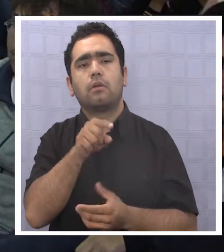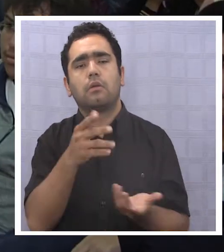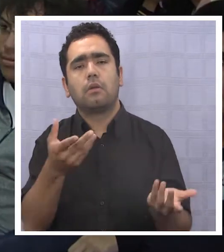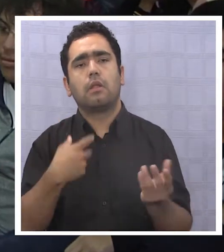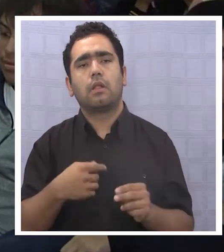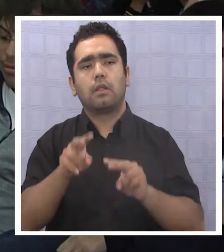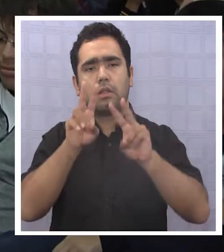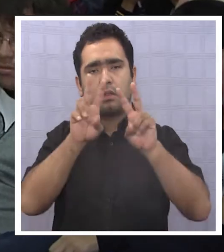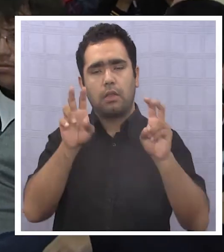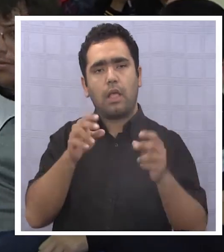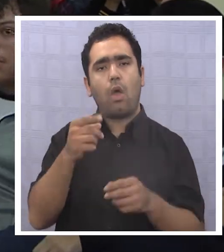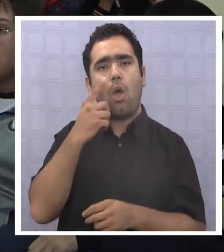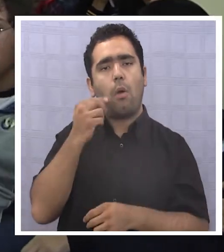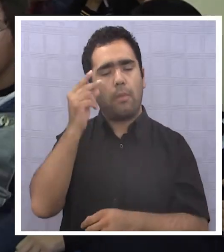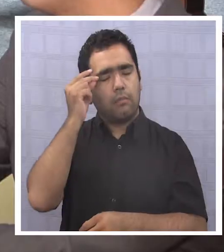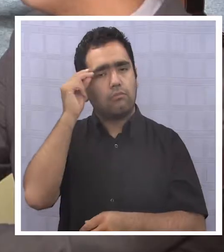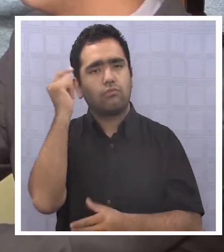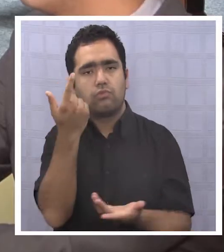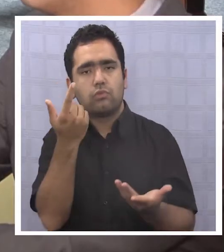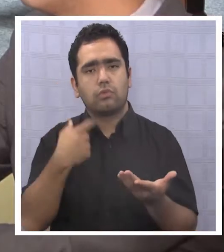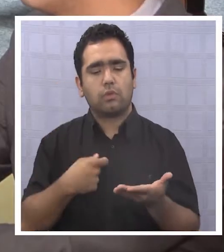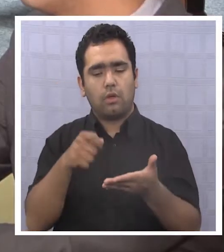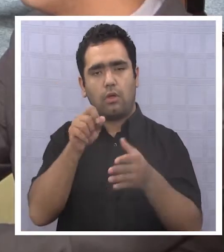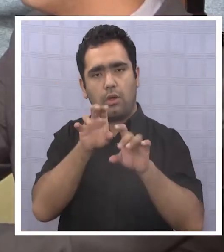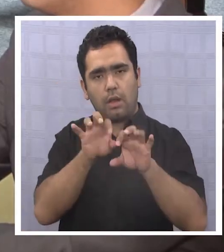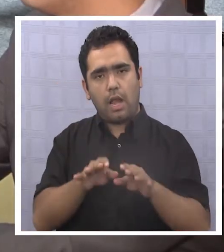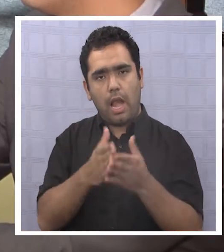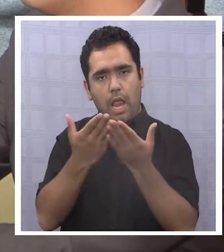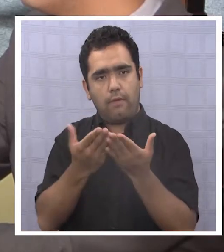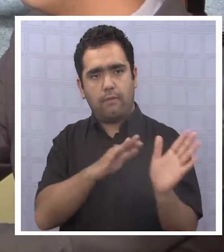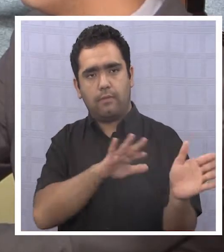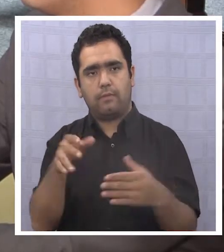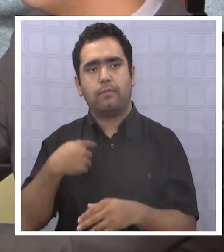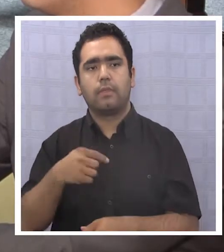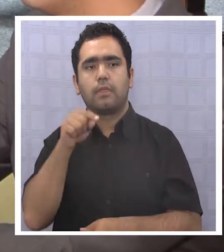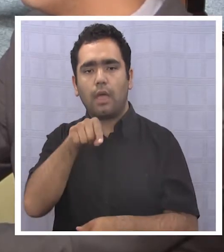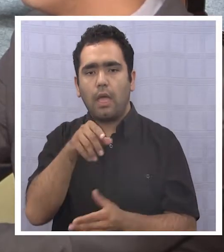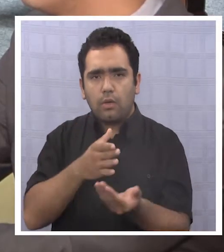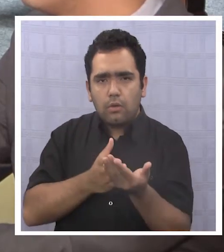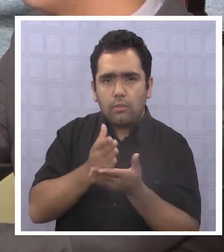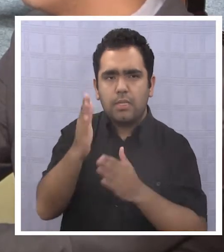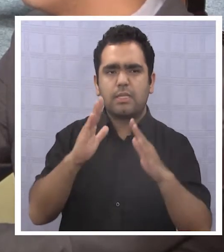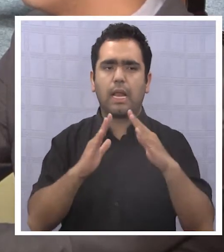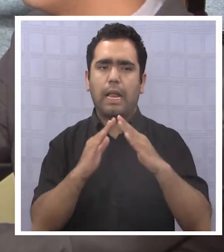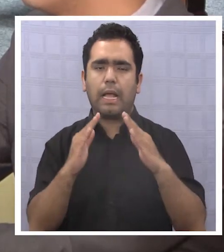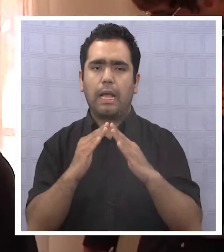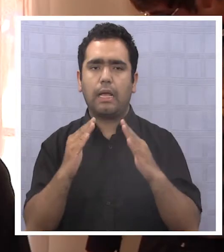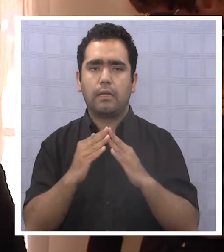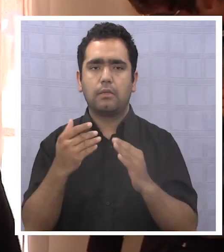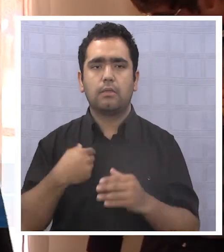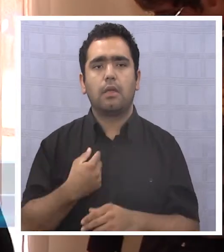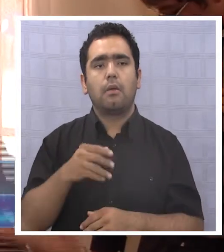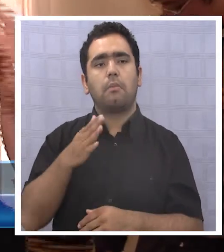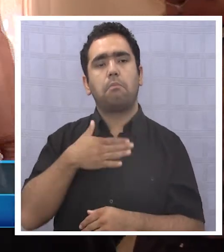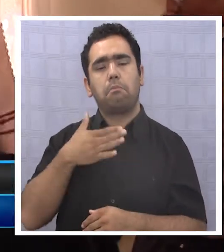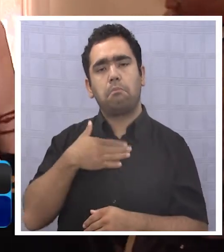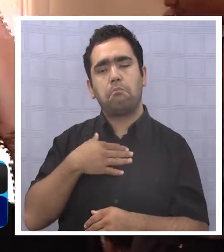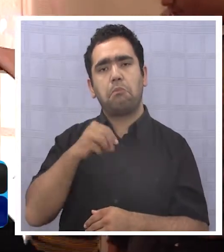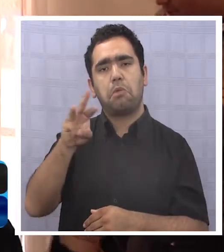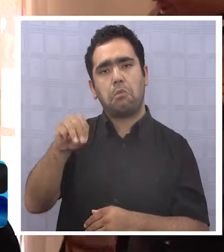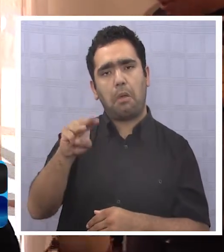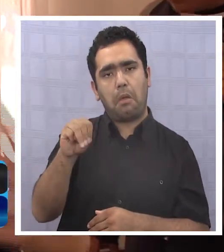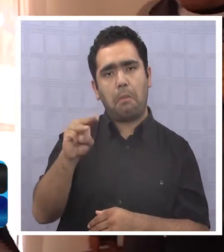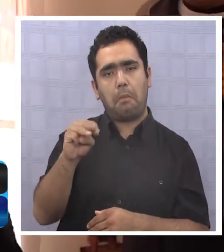diálogo establecido con el autor de Naufragio y Cautiverio. Todo empezó en el hogar, con mi